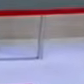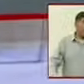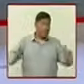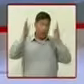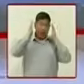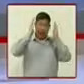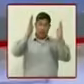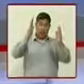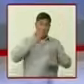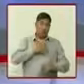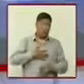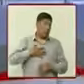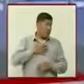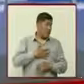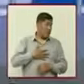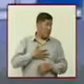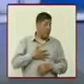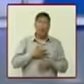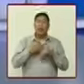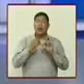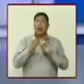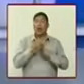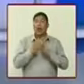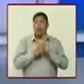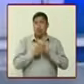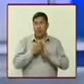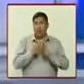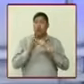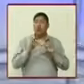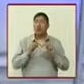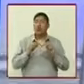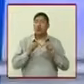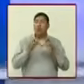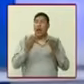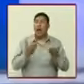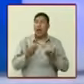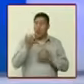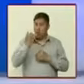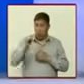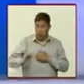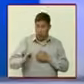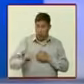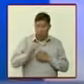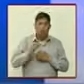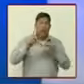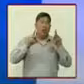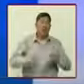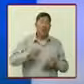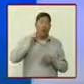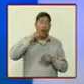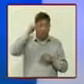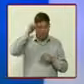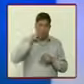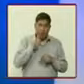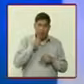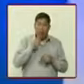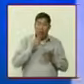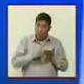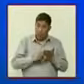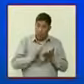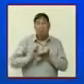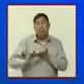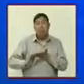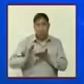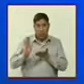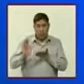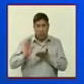A ver, preste atención a la siguiente figura legal. No existe relación con consentimiento entre un menor de edad y una persona adulta. Por esta